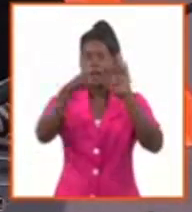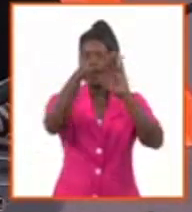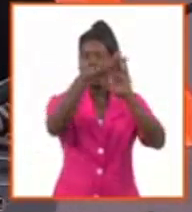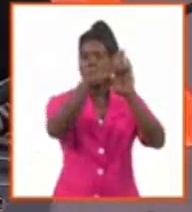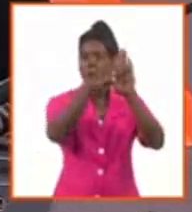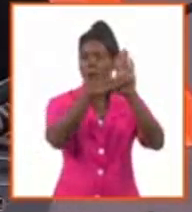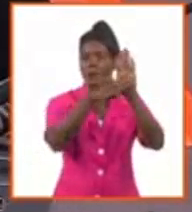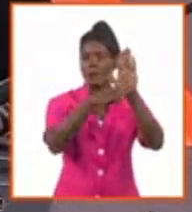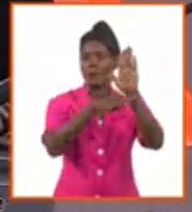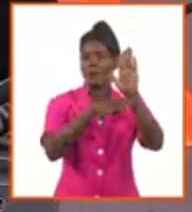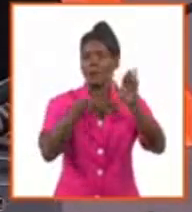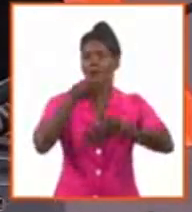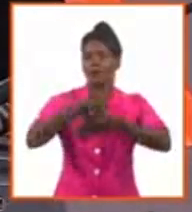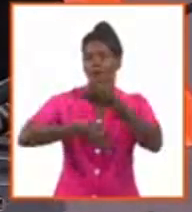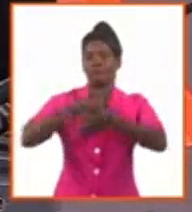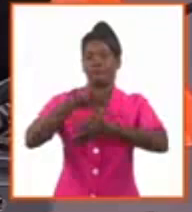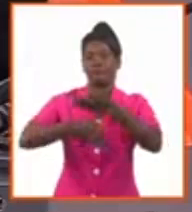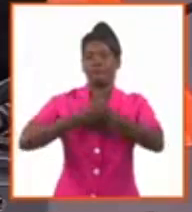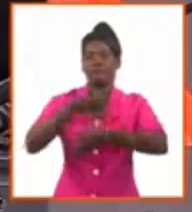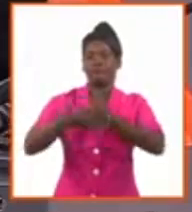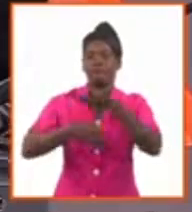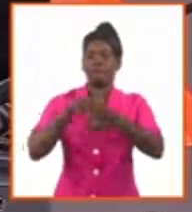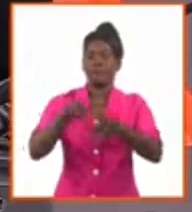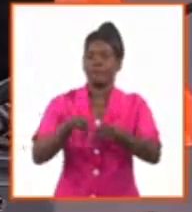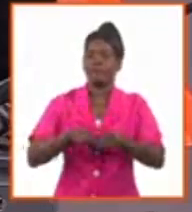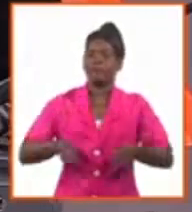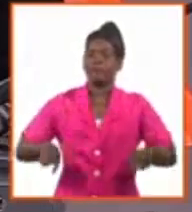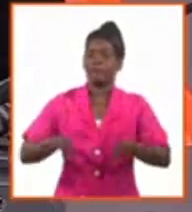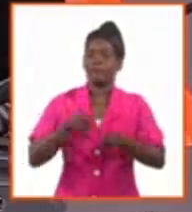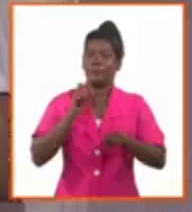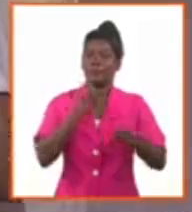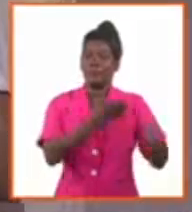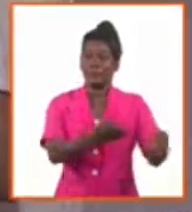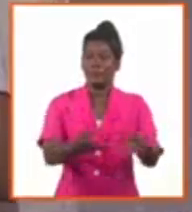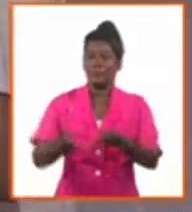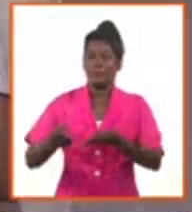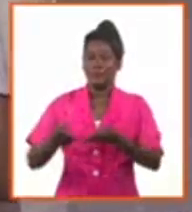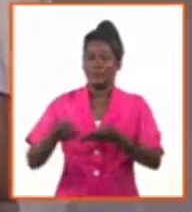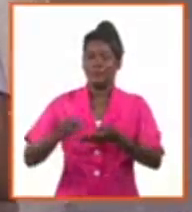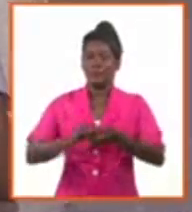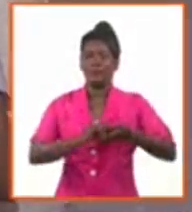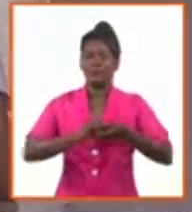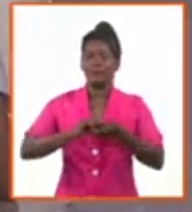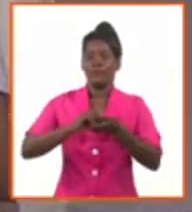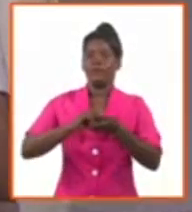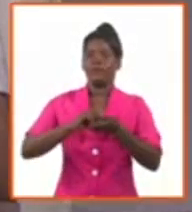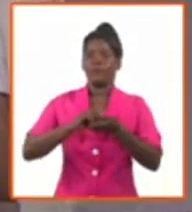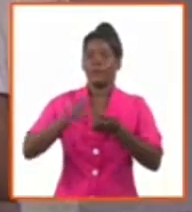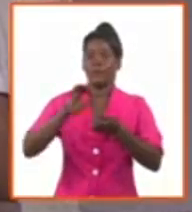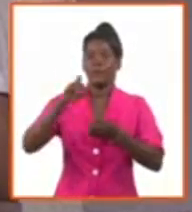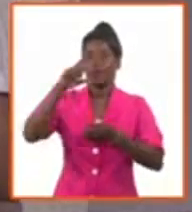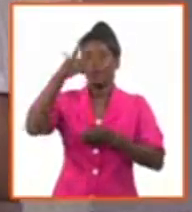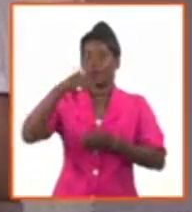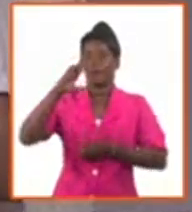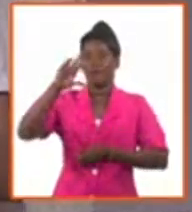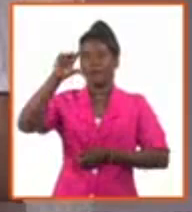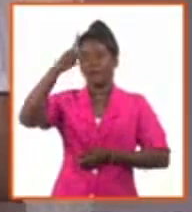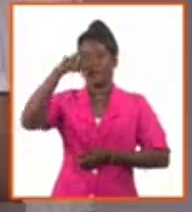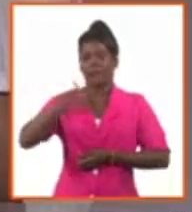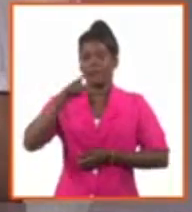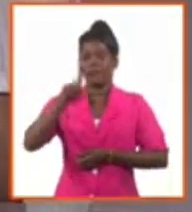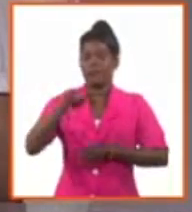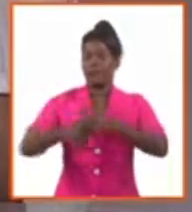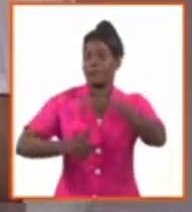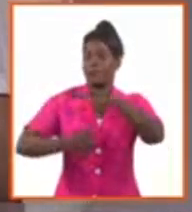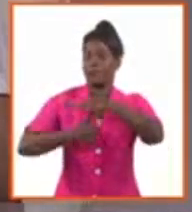estaremos hablando hoy en nuestra mesa redonda, que tengo el placer de estar compartiendo con la compañera Carla Santana Rodríguez, presidenta de la